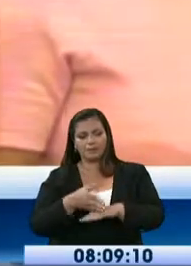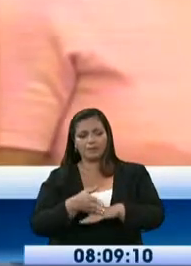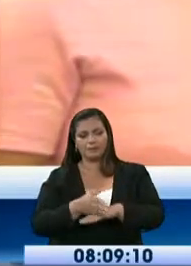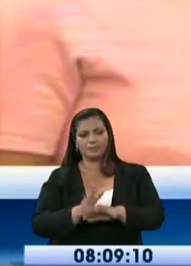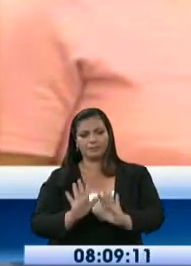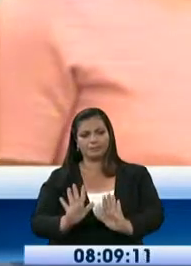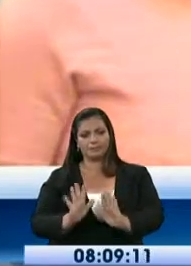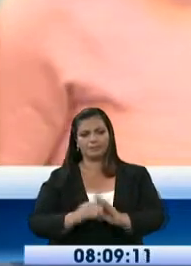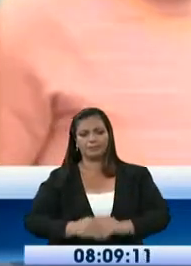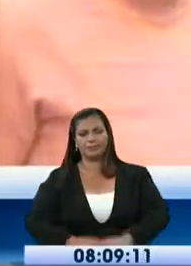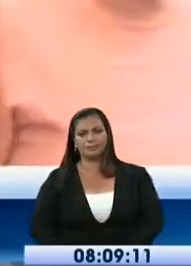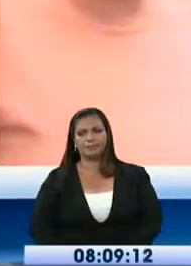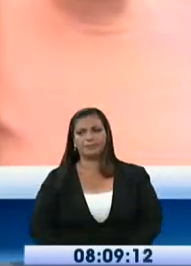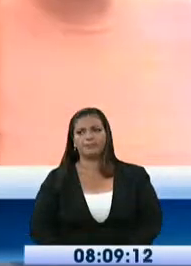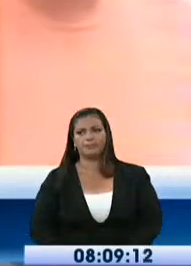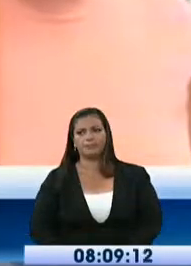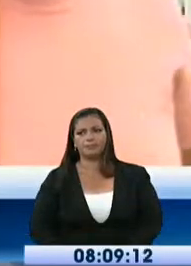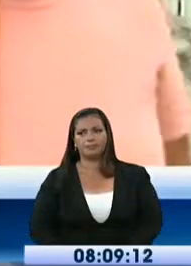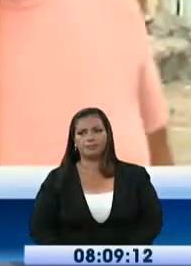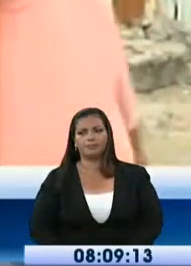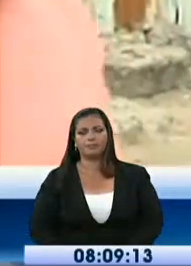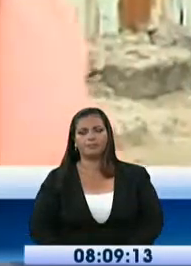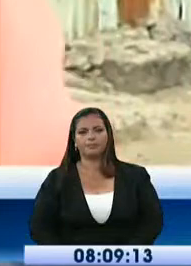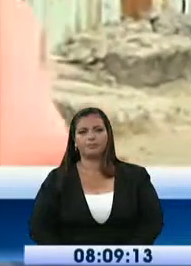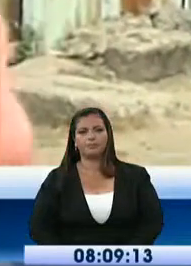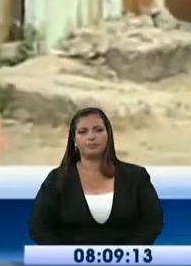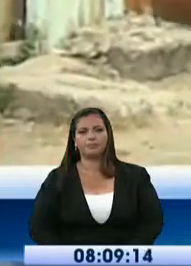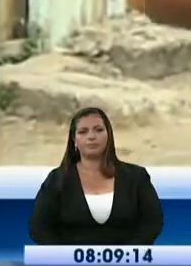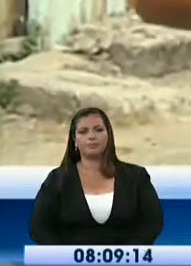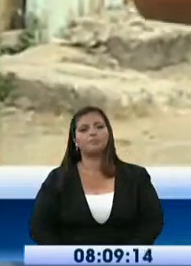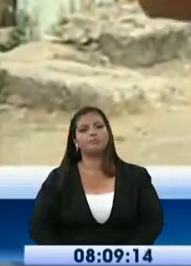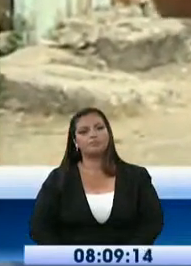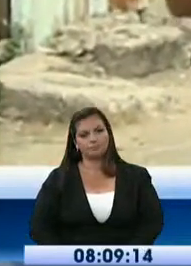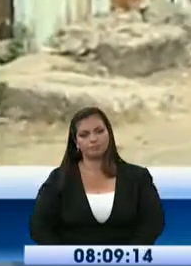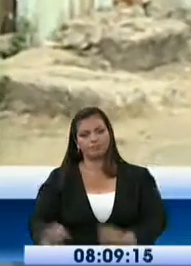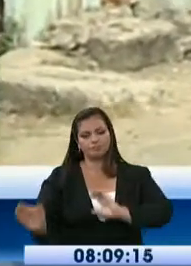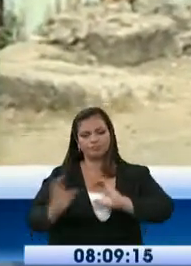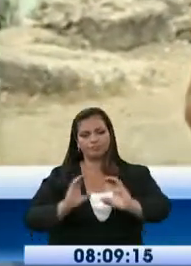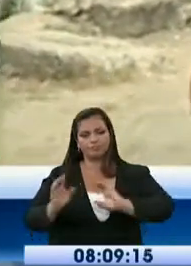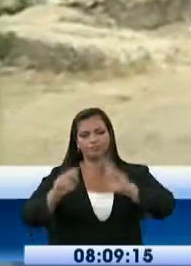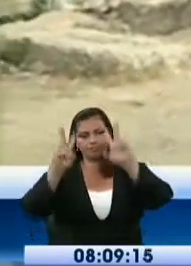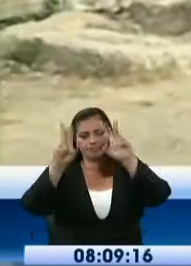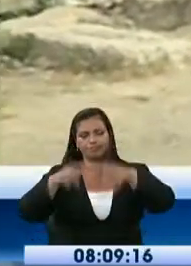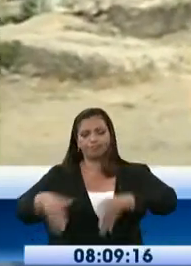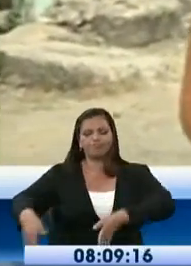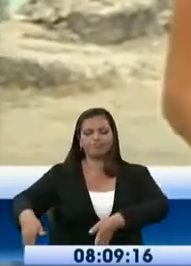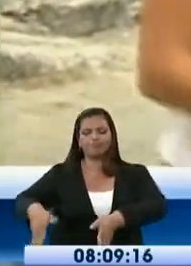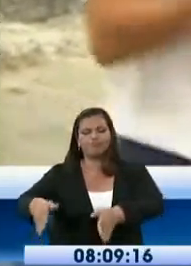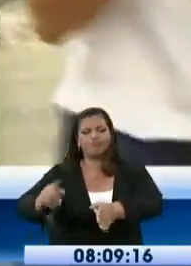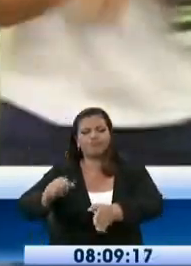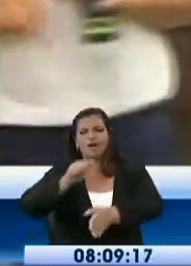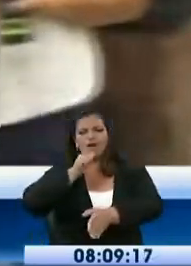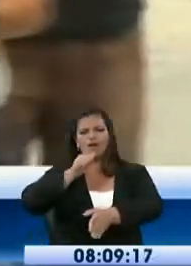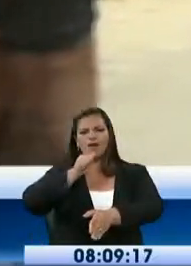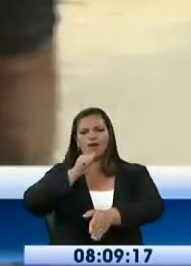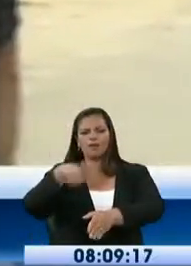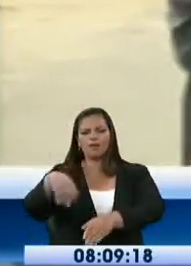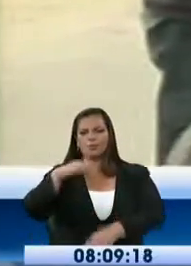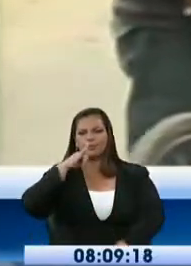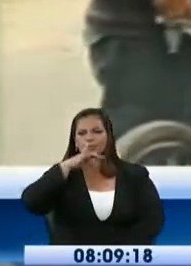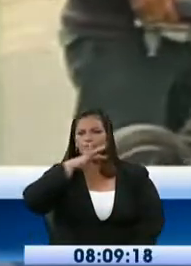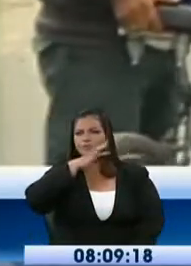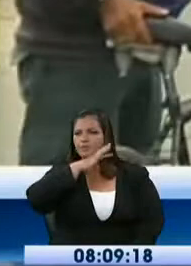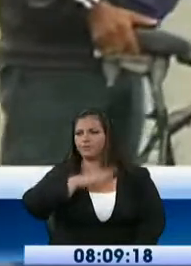nos estaban mencionando? Ya, nos estaban mencionando. Vamos primero a desarrollar este tema que es muy preocupante. Lo vamos a repetir y no nos vamos a cansar de